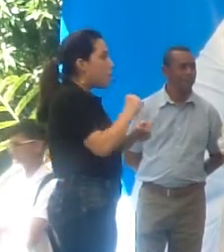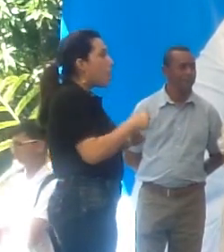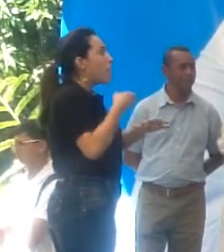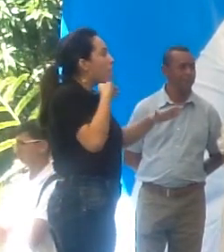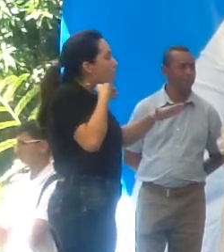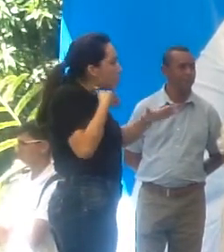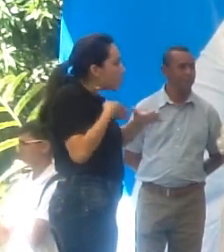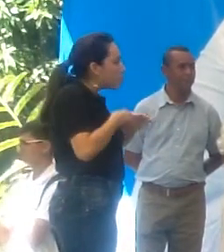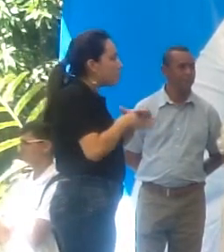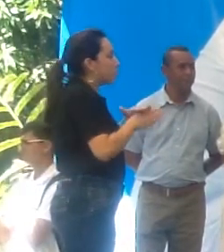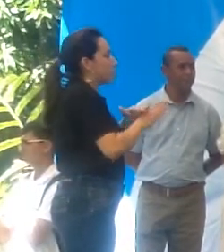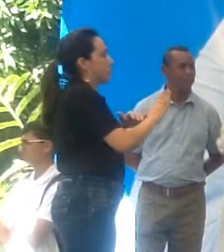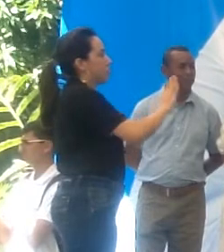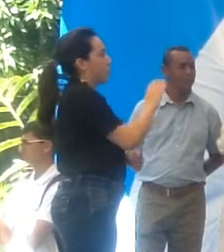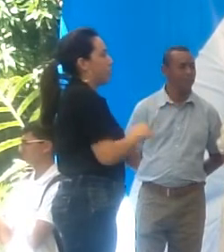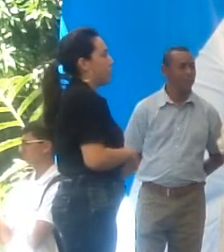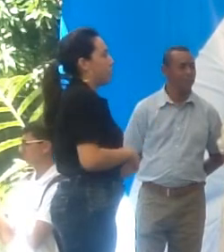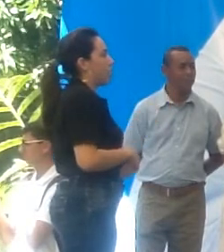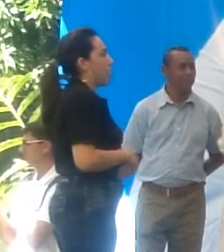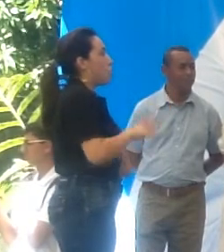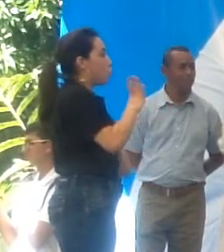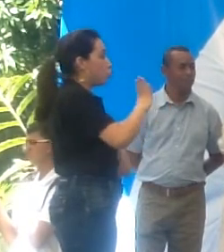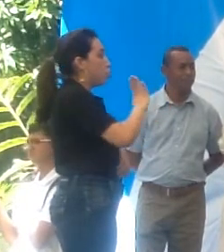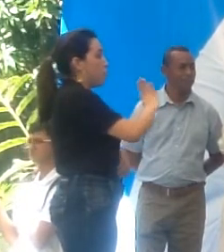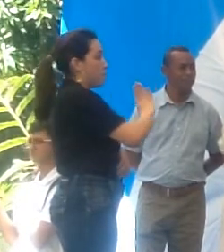a estudiar su secundaria,